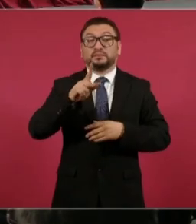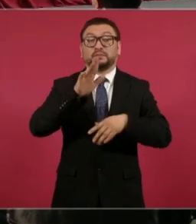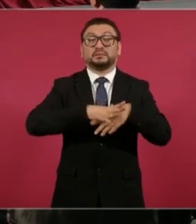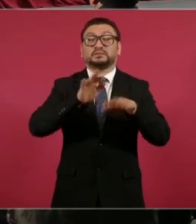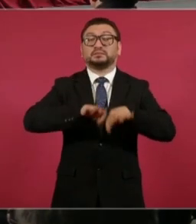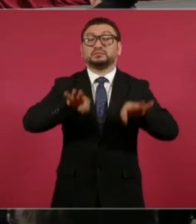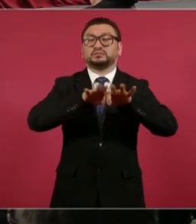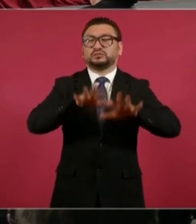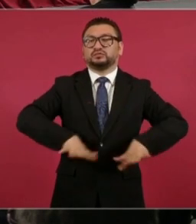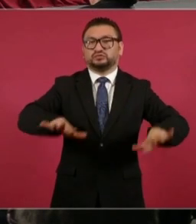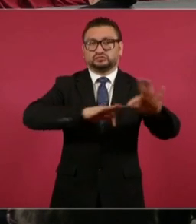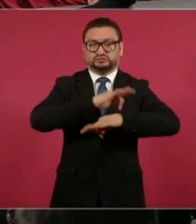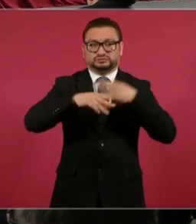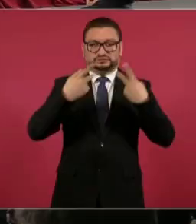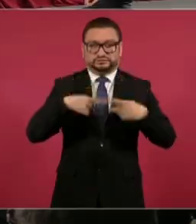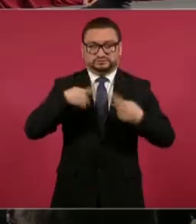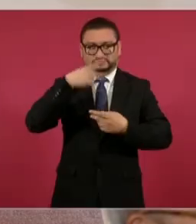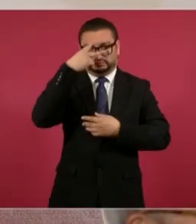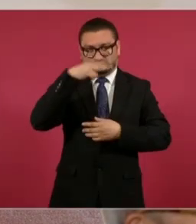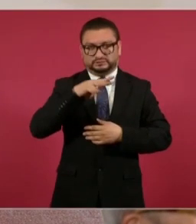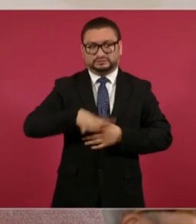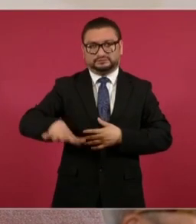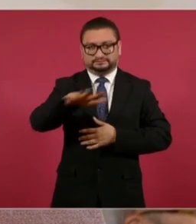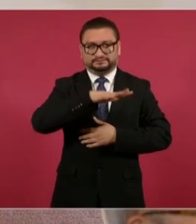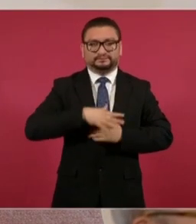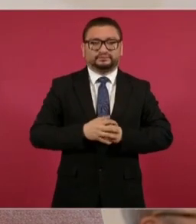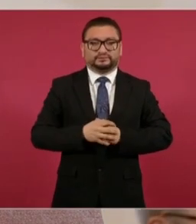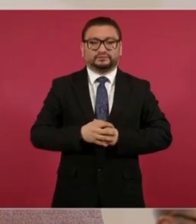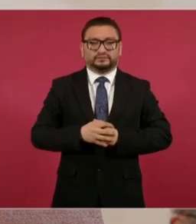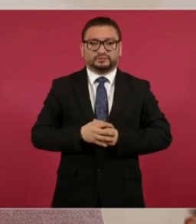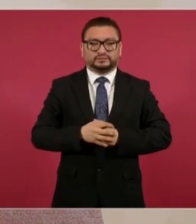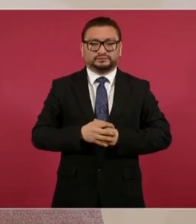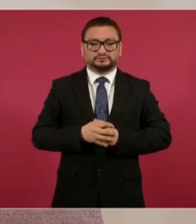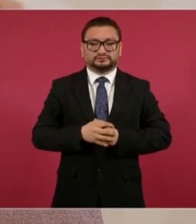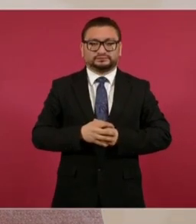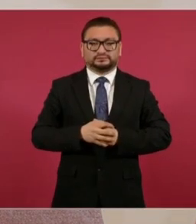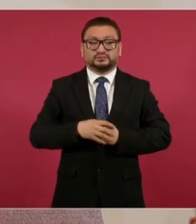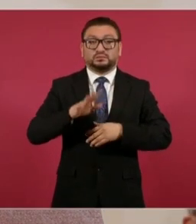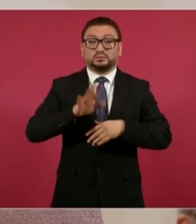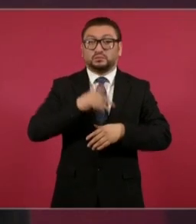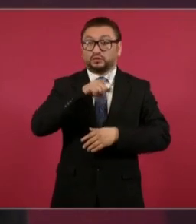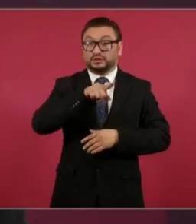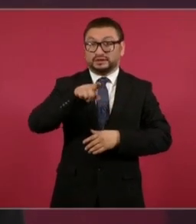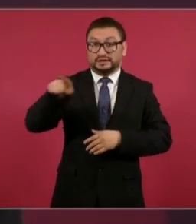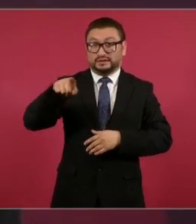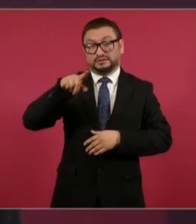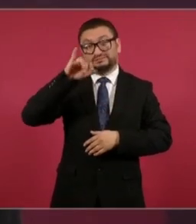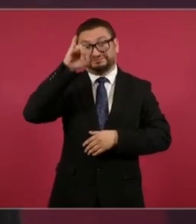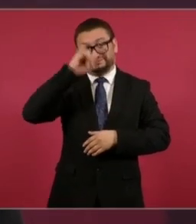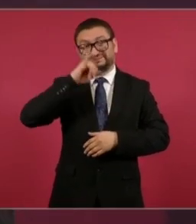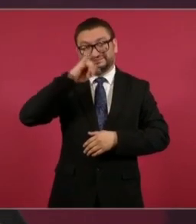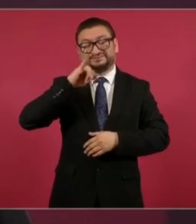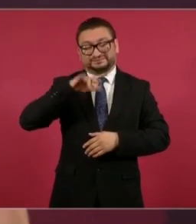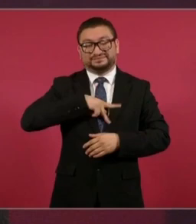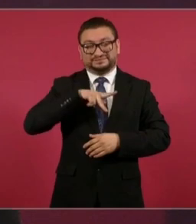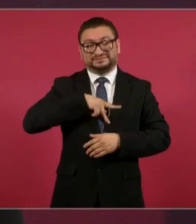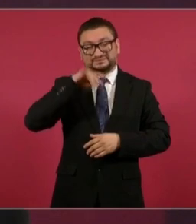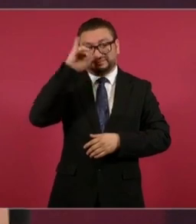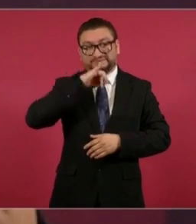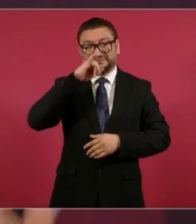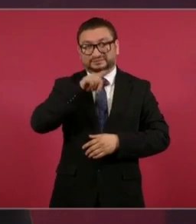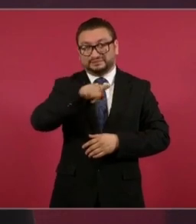los ciudadanos que esos son mis amos Esos son los